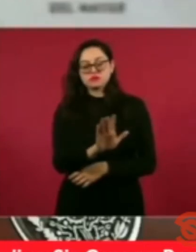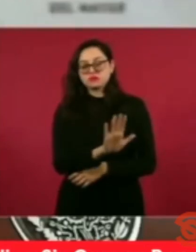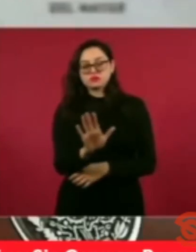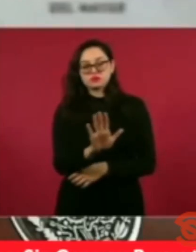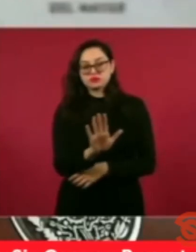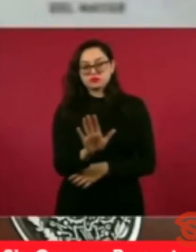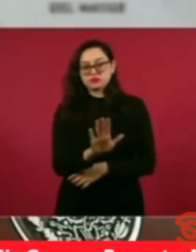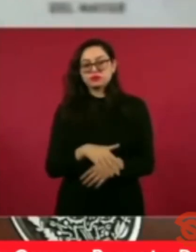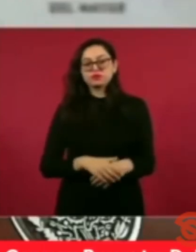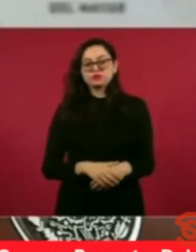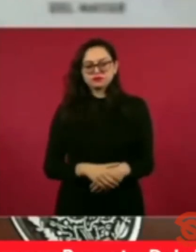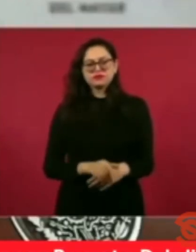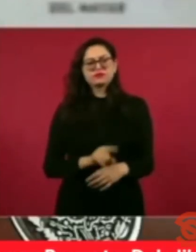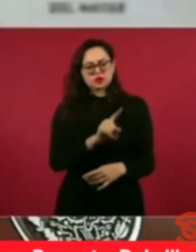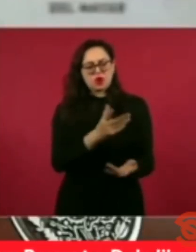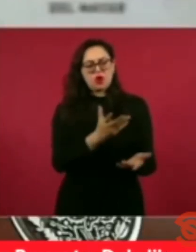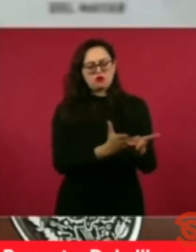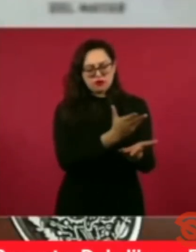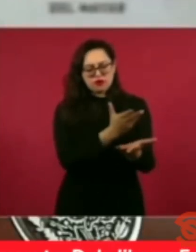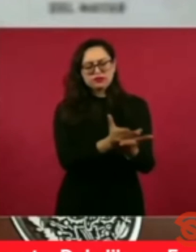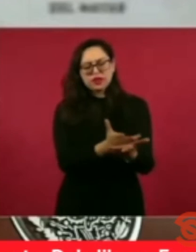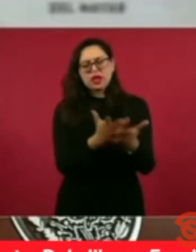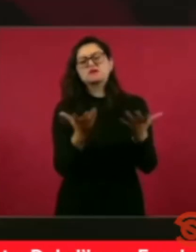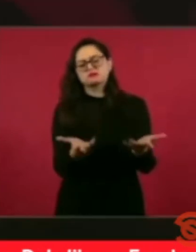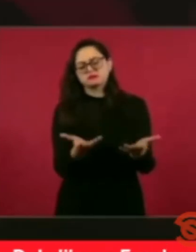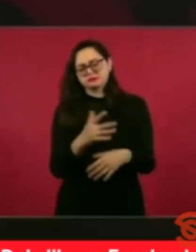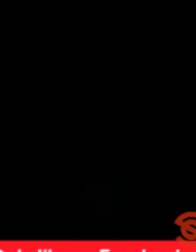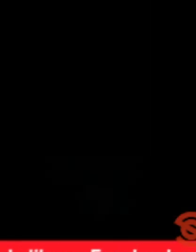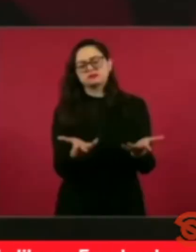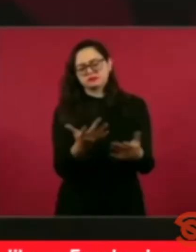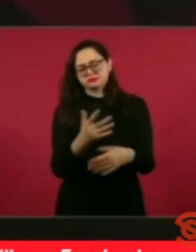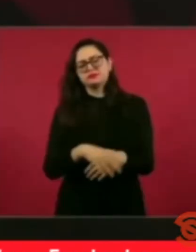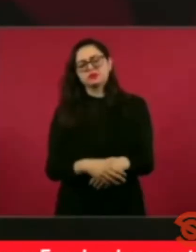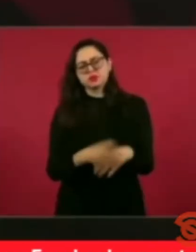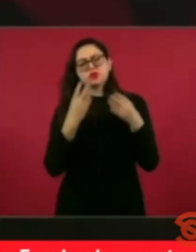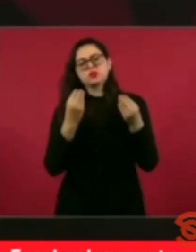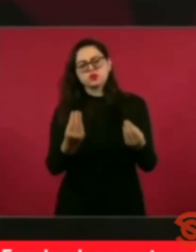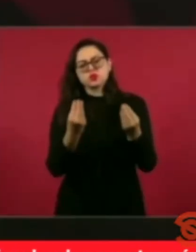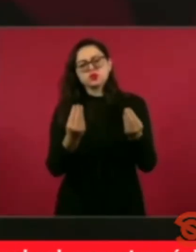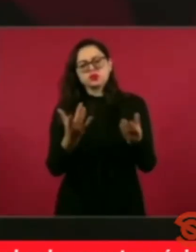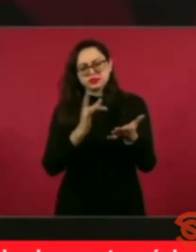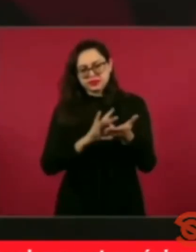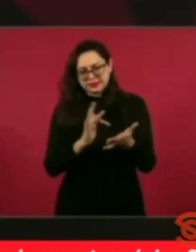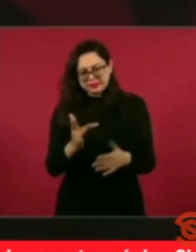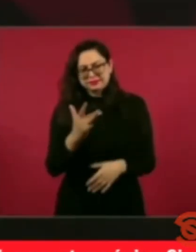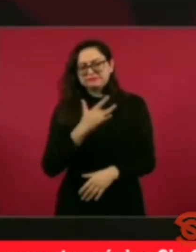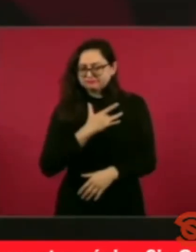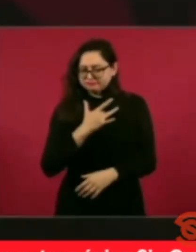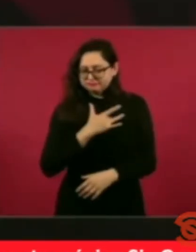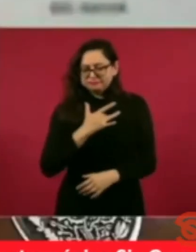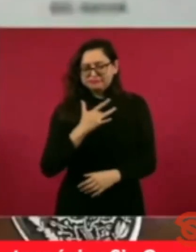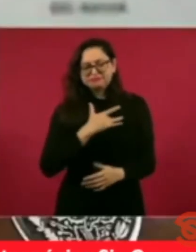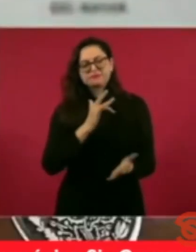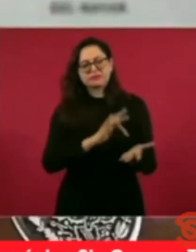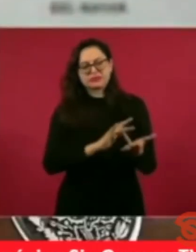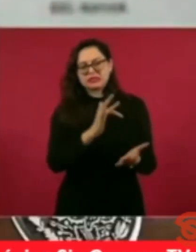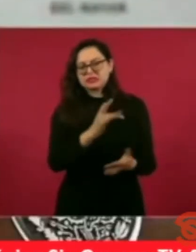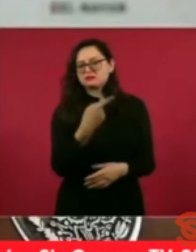Muchas gracias de corazón, de manera sincera, pero